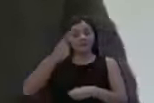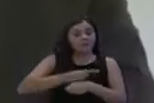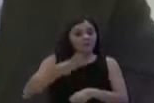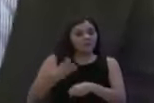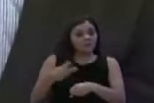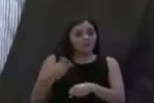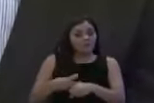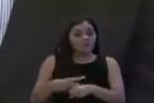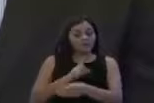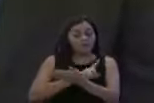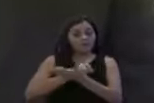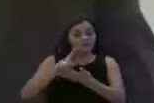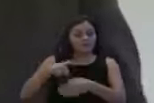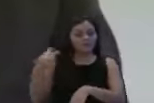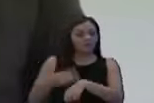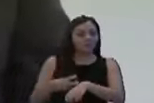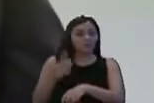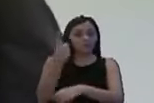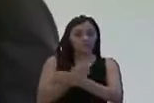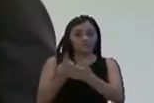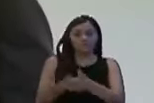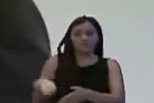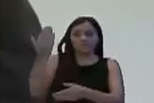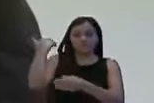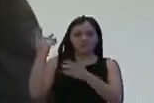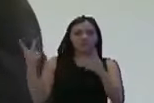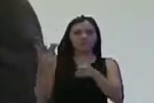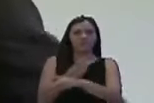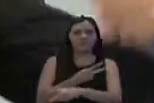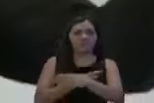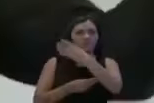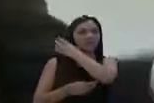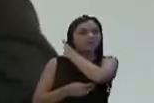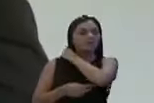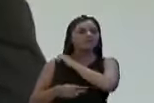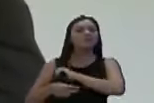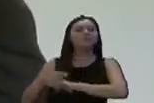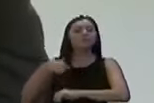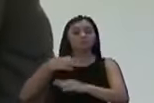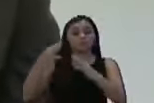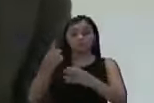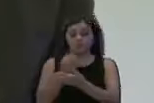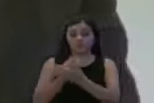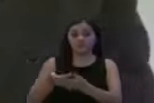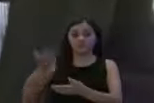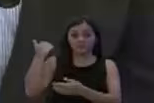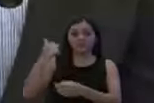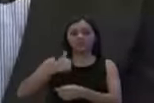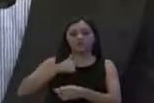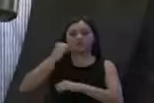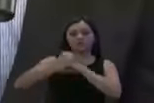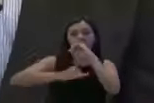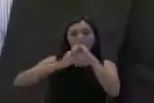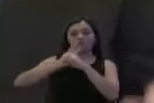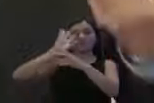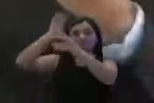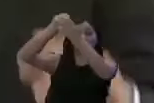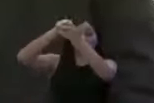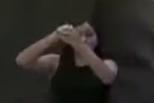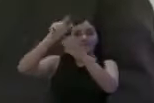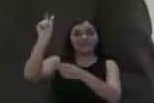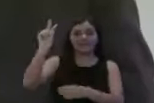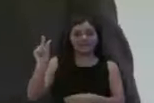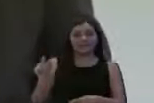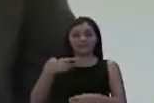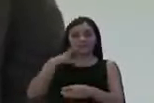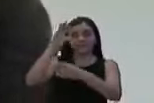una semana dura la semana anterior estaba en el exterior tal vez dirigiendo la Cumbre más importante